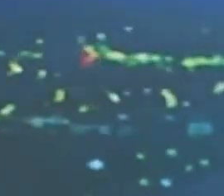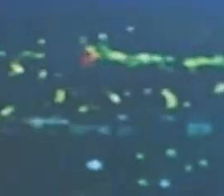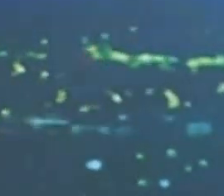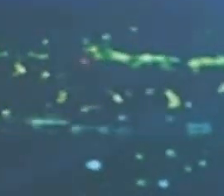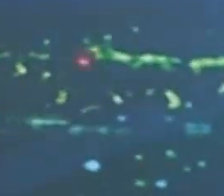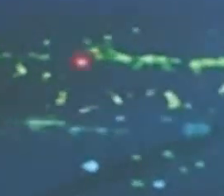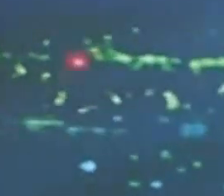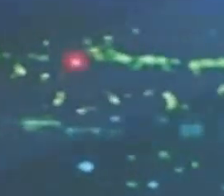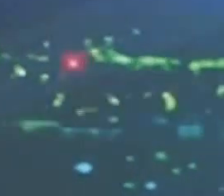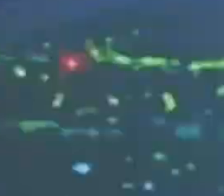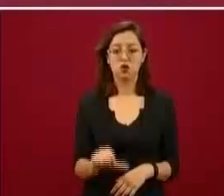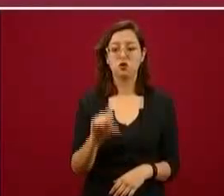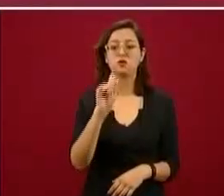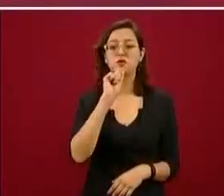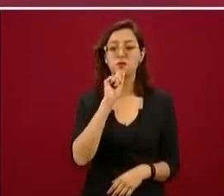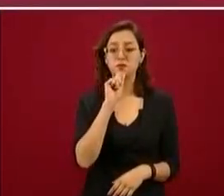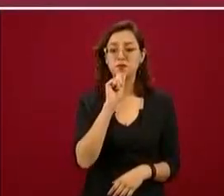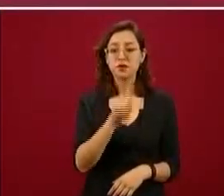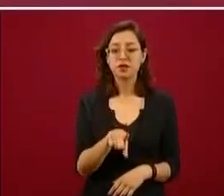acuerdos.